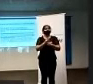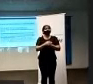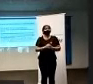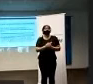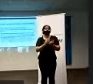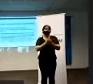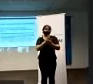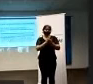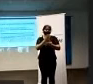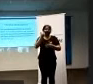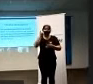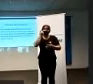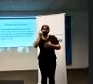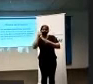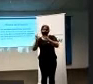Siguiente.